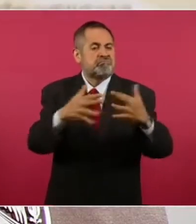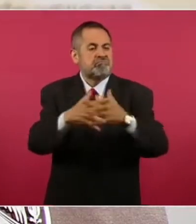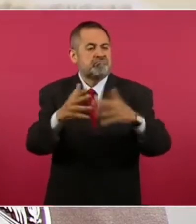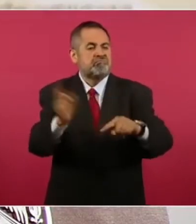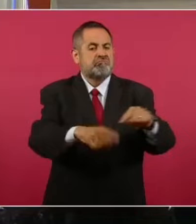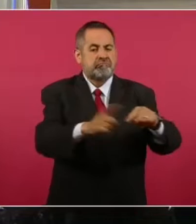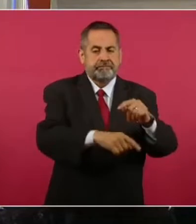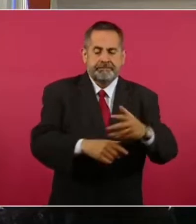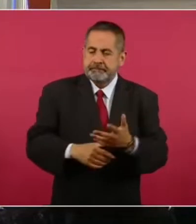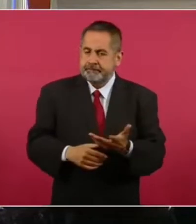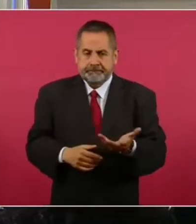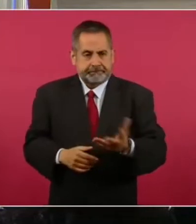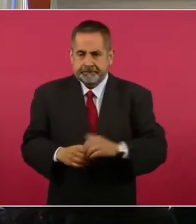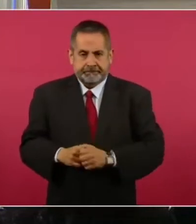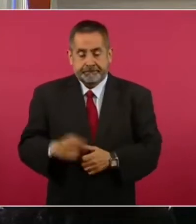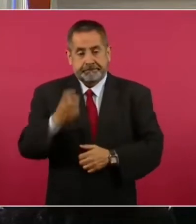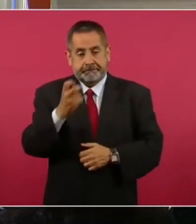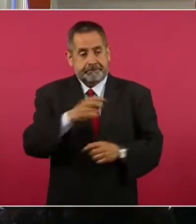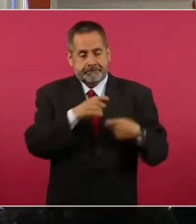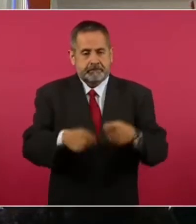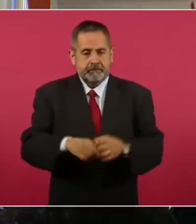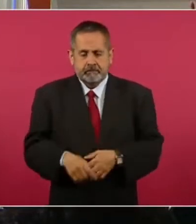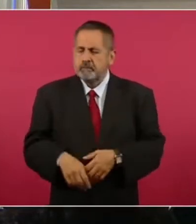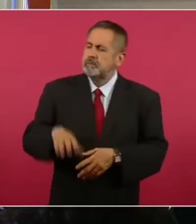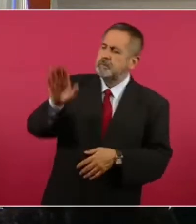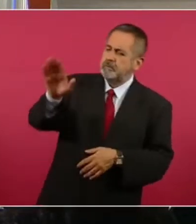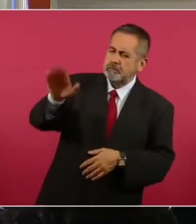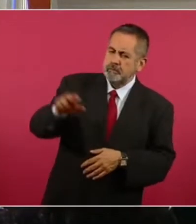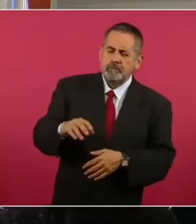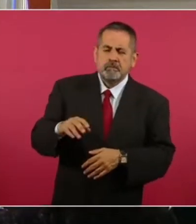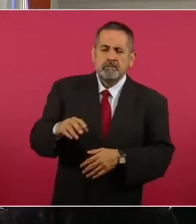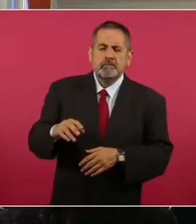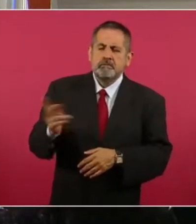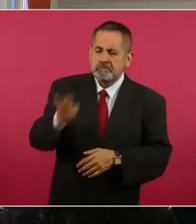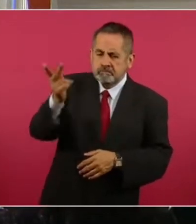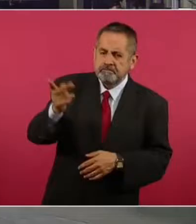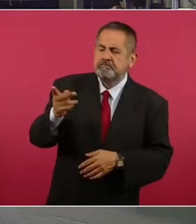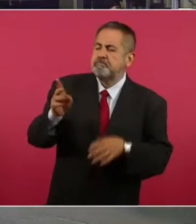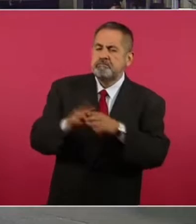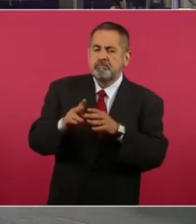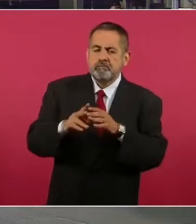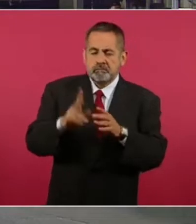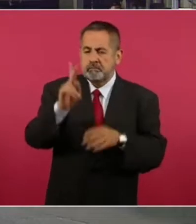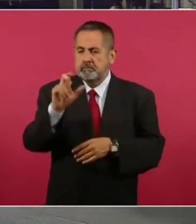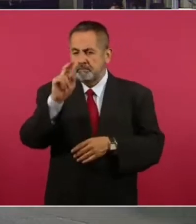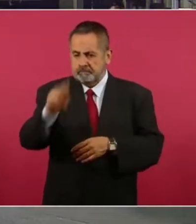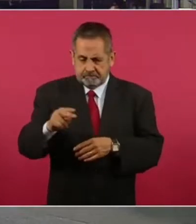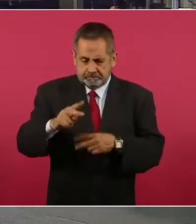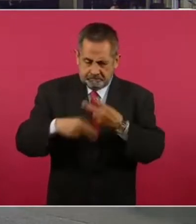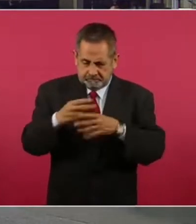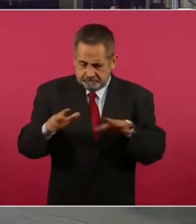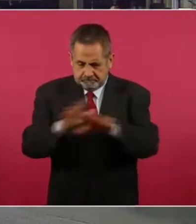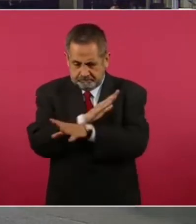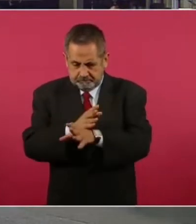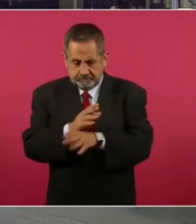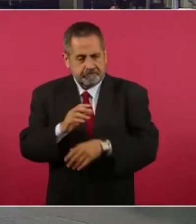Okay, todo esto es lo que estamos enfrentando. Entonces quedaría descartado un replanteamiento de la estrategia. ¿Seguimos igual, presidente? Son dos cosas